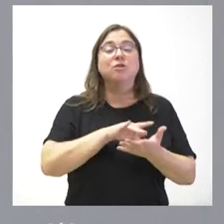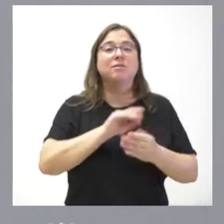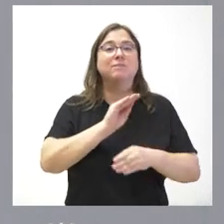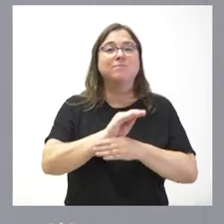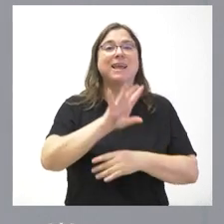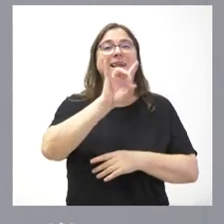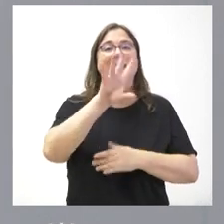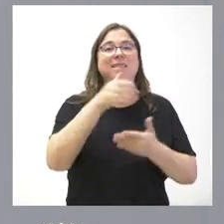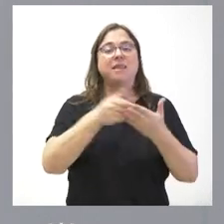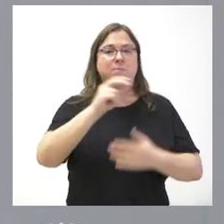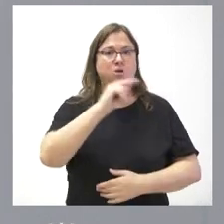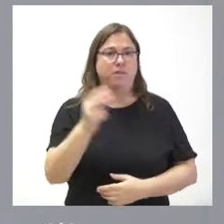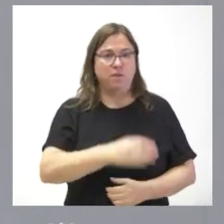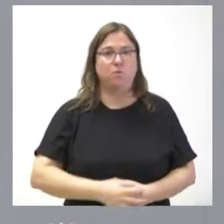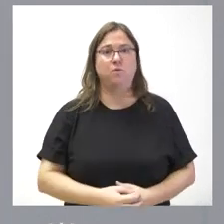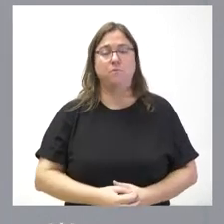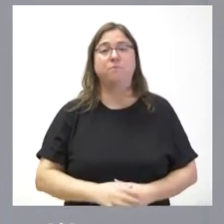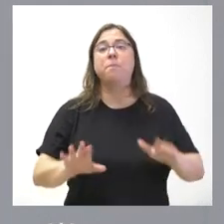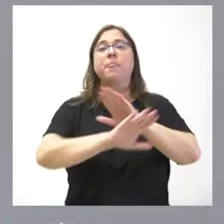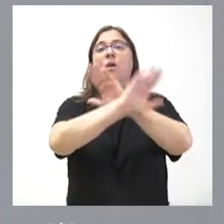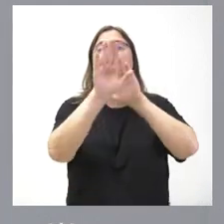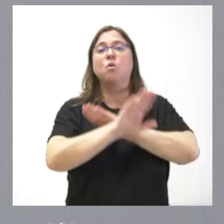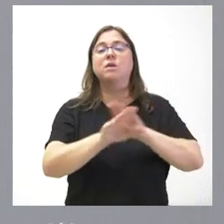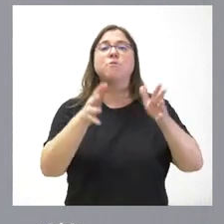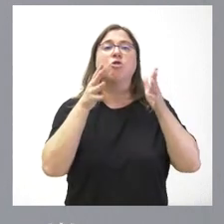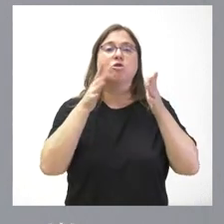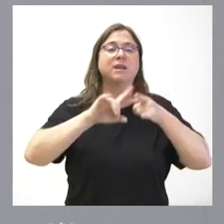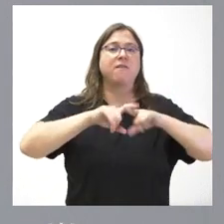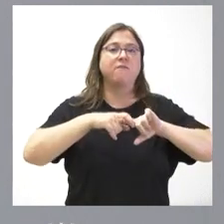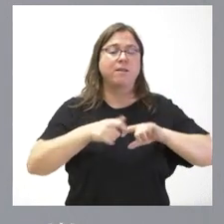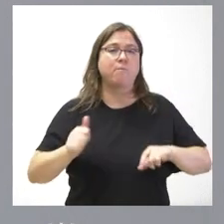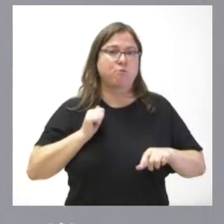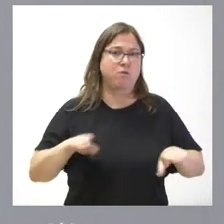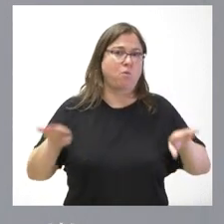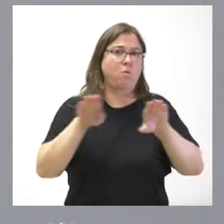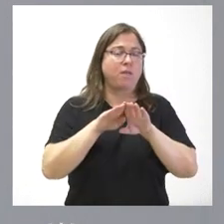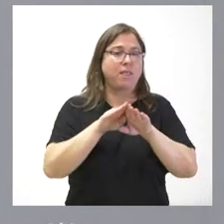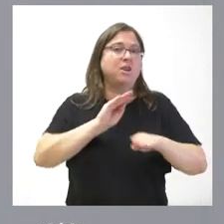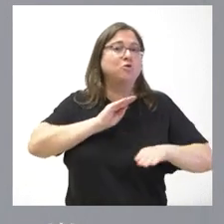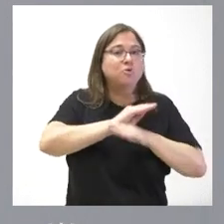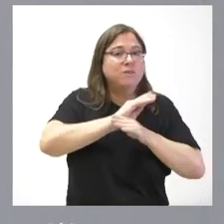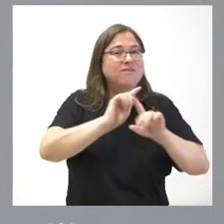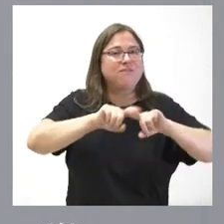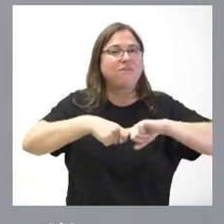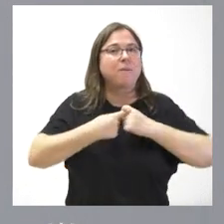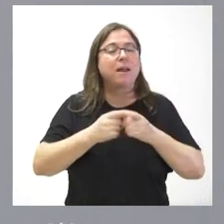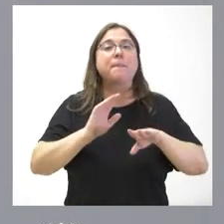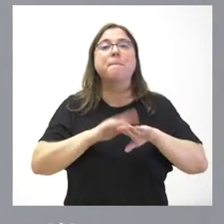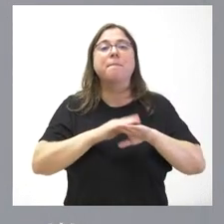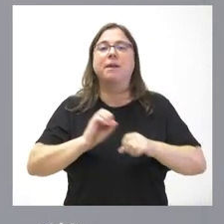15 millones de euros Y por último la consejería de familia igualdad de oportunidades otorga subvenciones a familias para